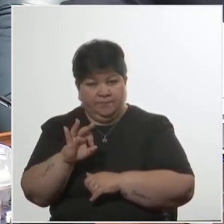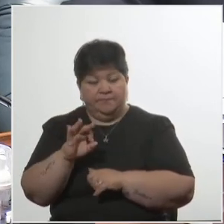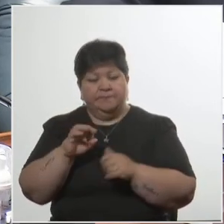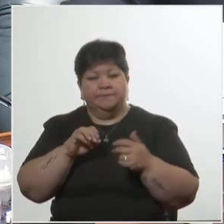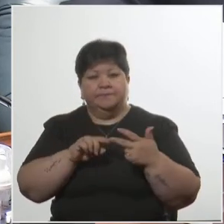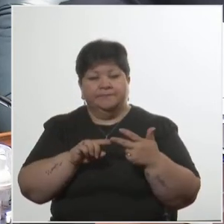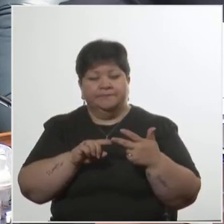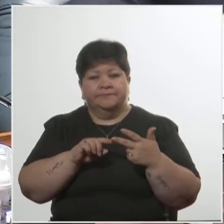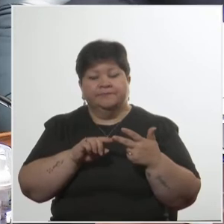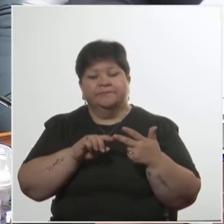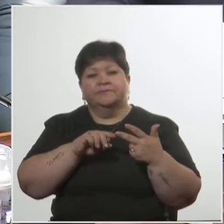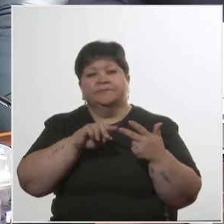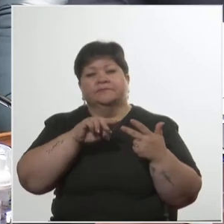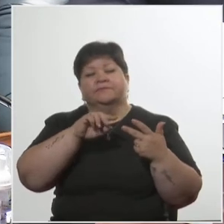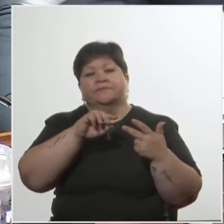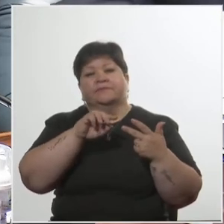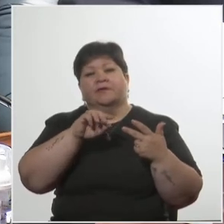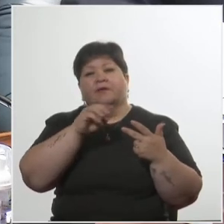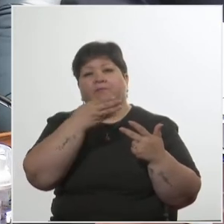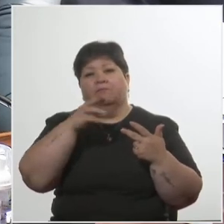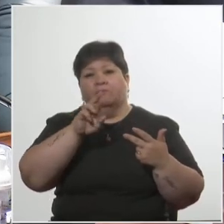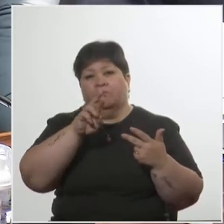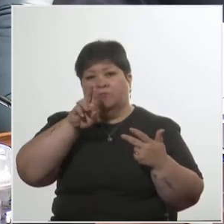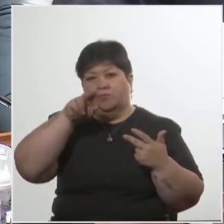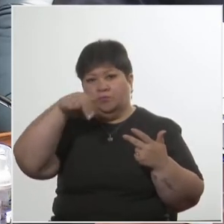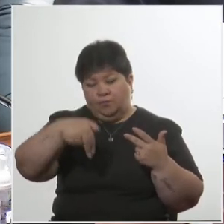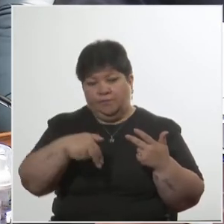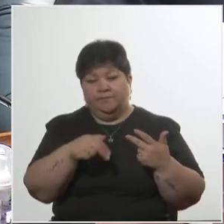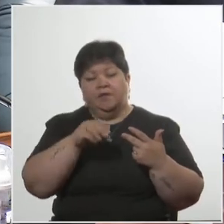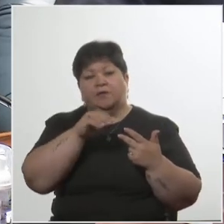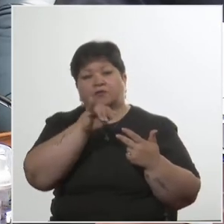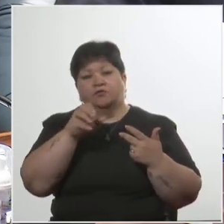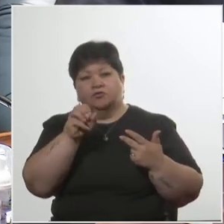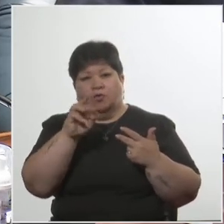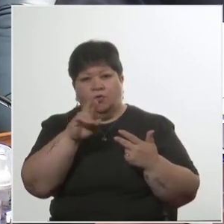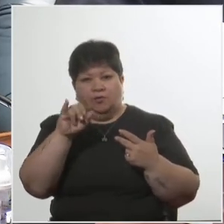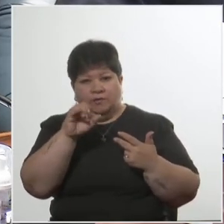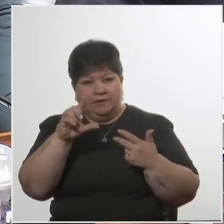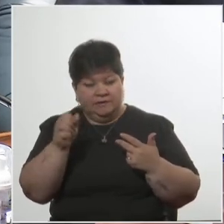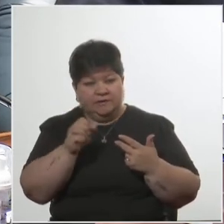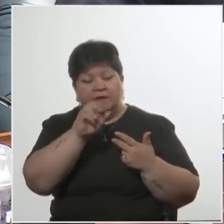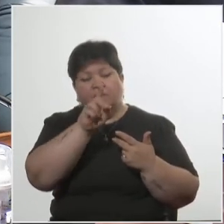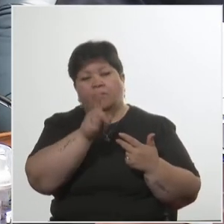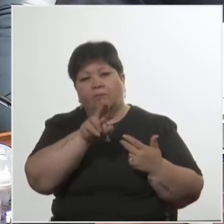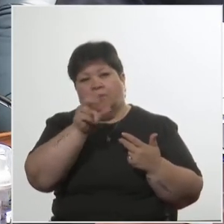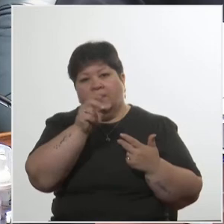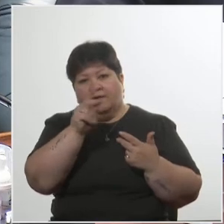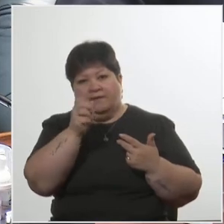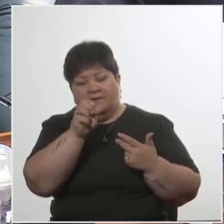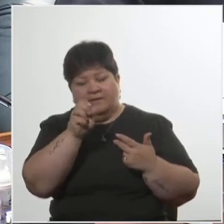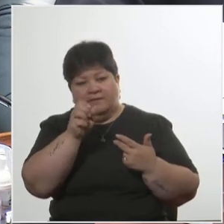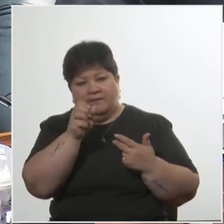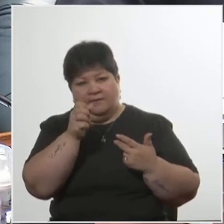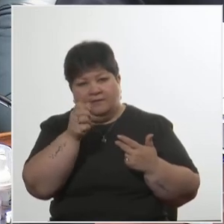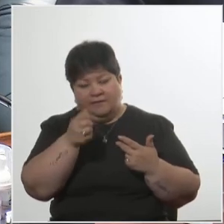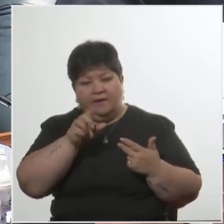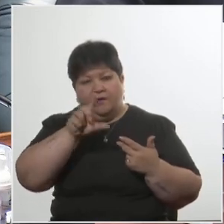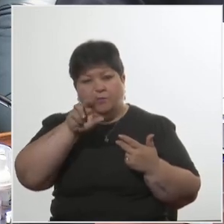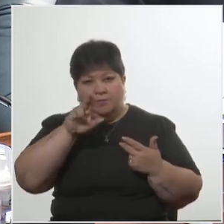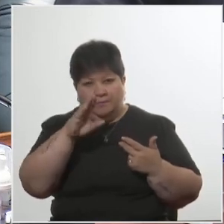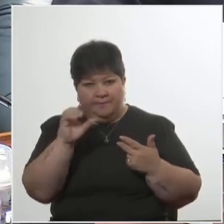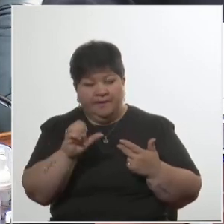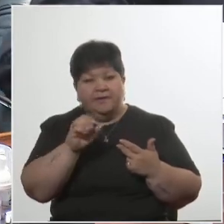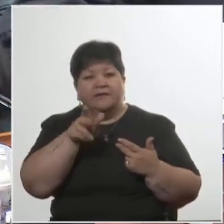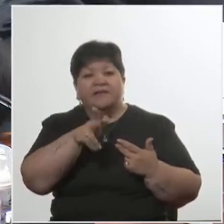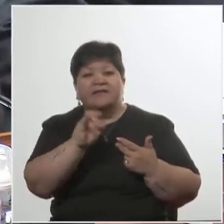informante Edwin Armstrong Alejandro zorrilla de San Martín Washington Guadalupe y el rogardela